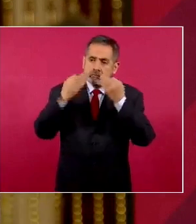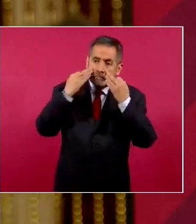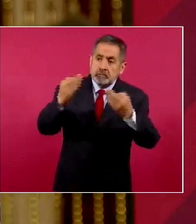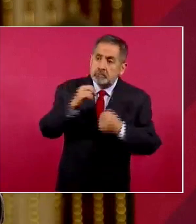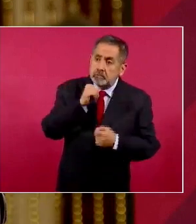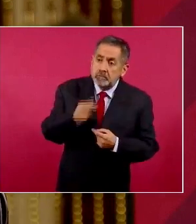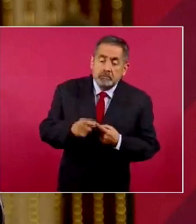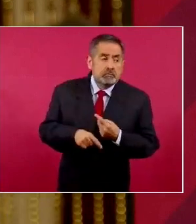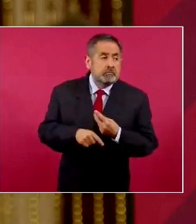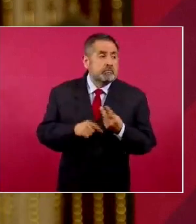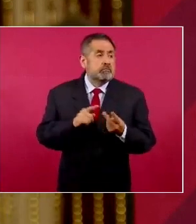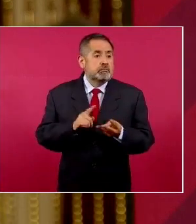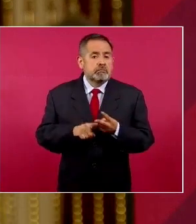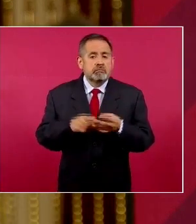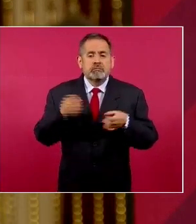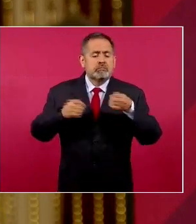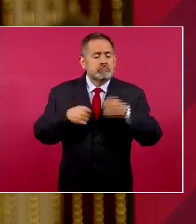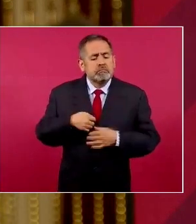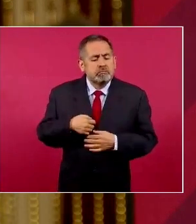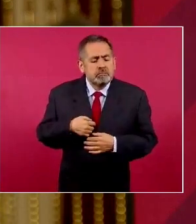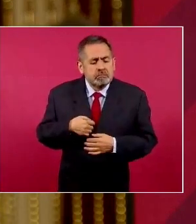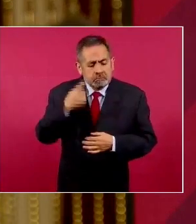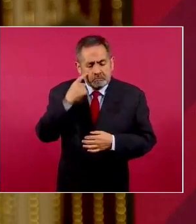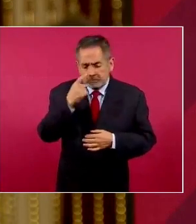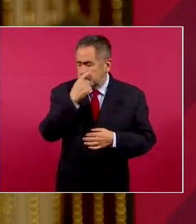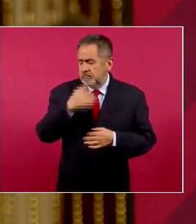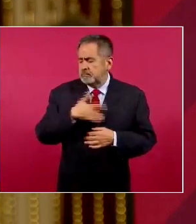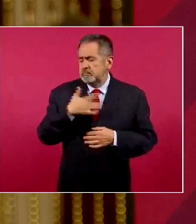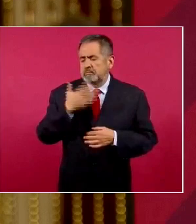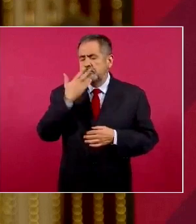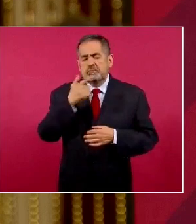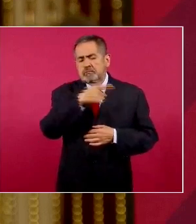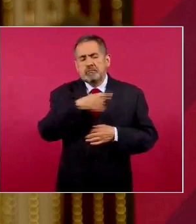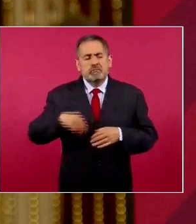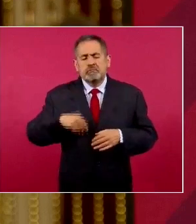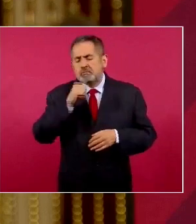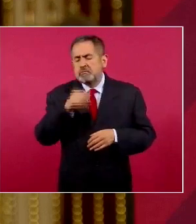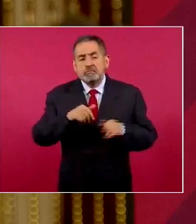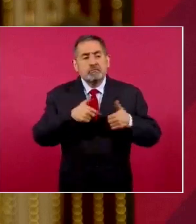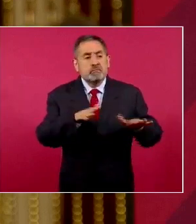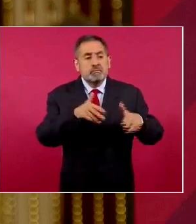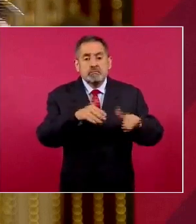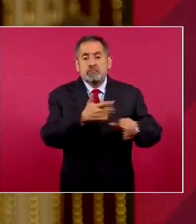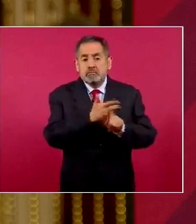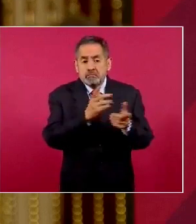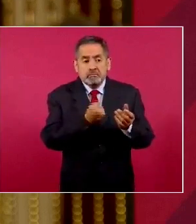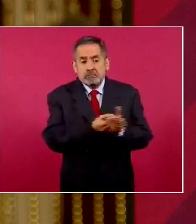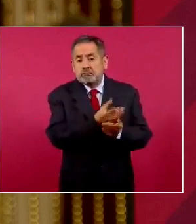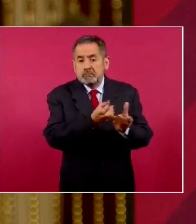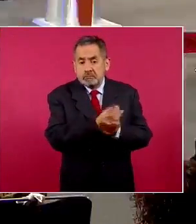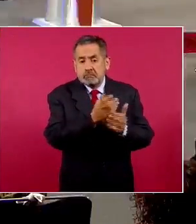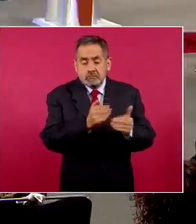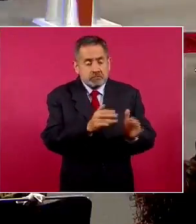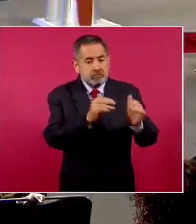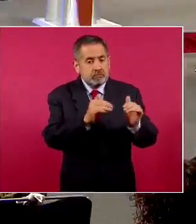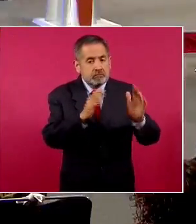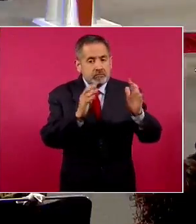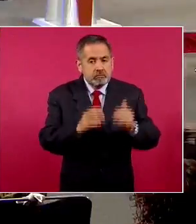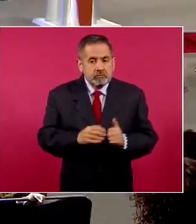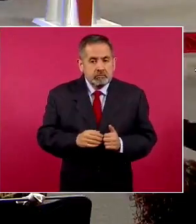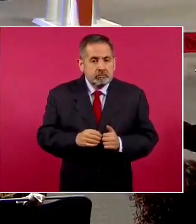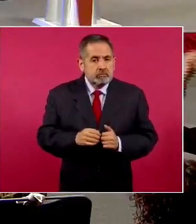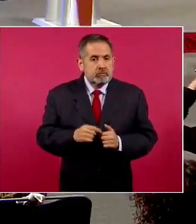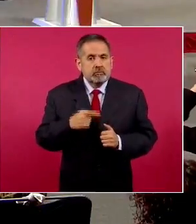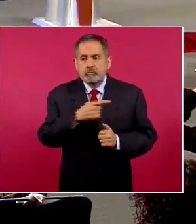no elementos a juicio del juez para acreditar la responsabilidad, y cada una de estas aduanas la fue